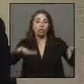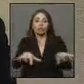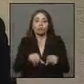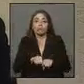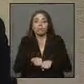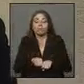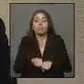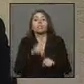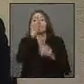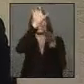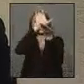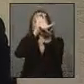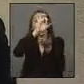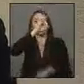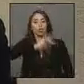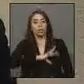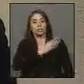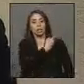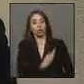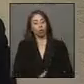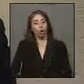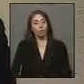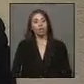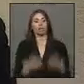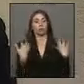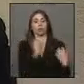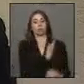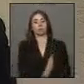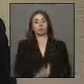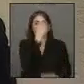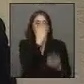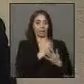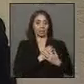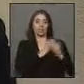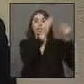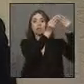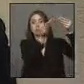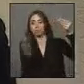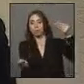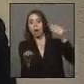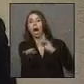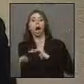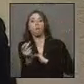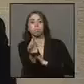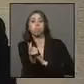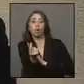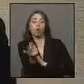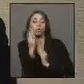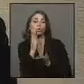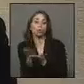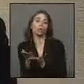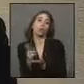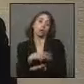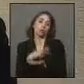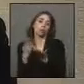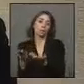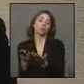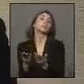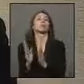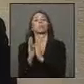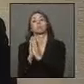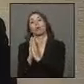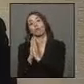pueda tener por parte del Estado de Chile, del gobierno que encabeza la presidenta Michelle Bachelet, un apoyo solidario que creo que se merece. Eso,